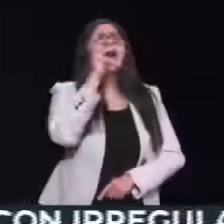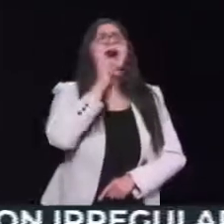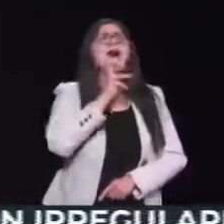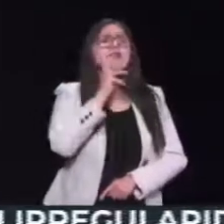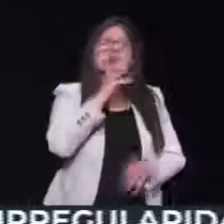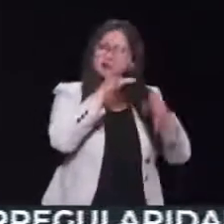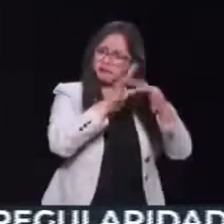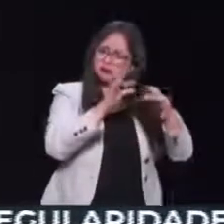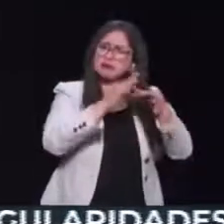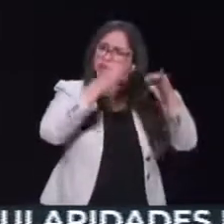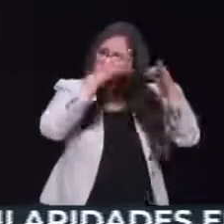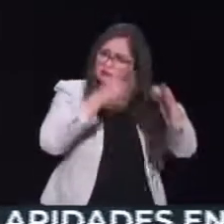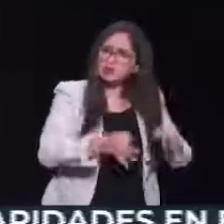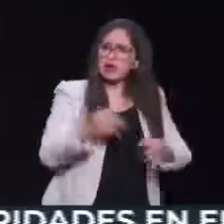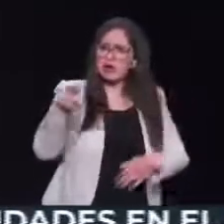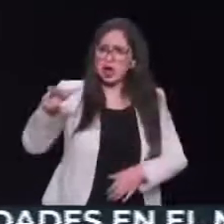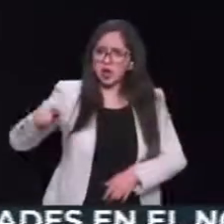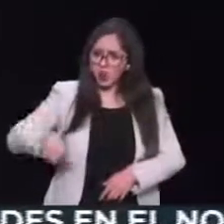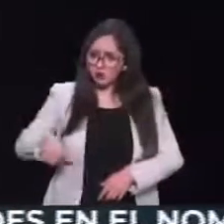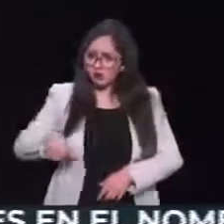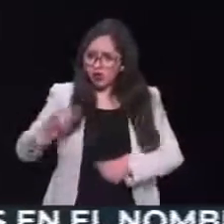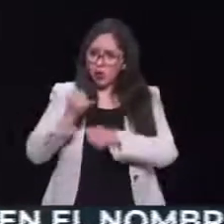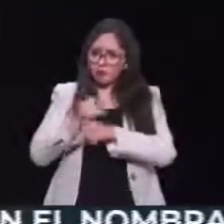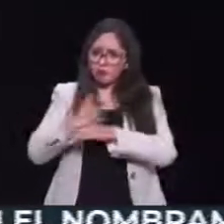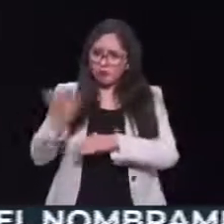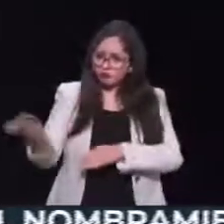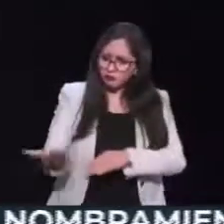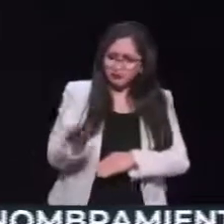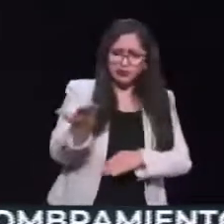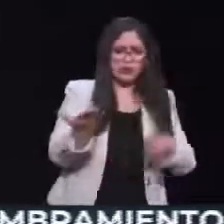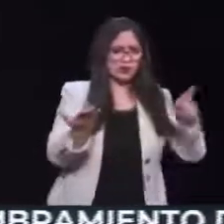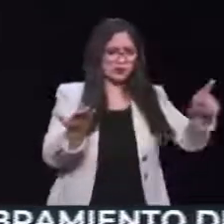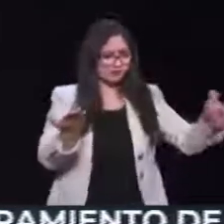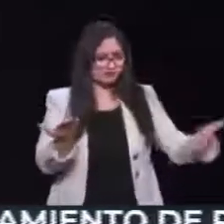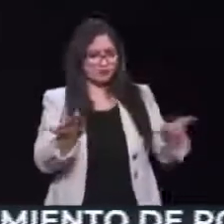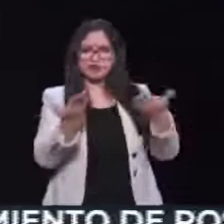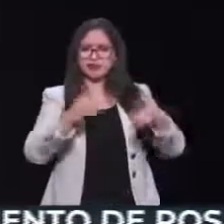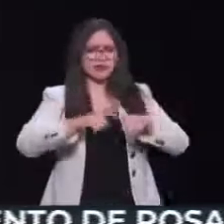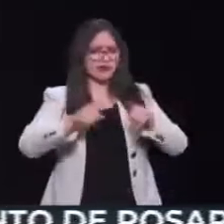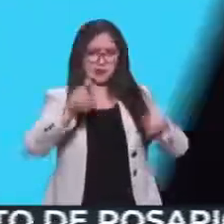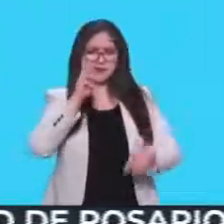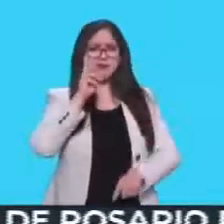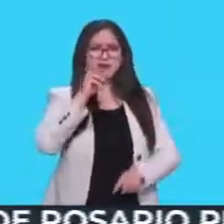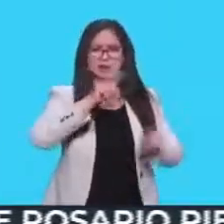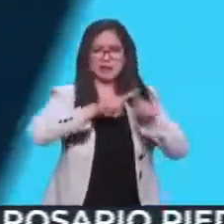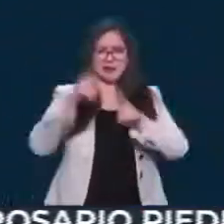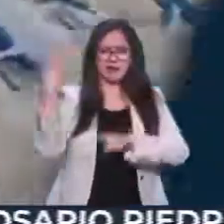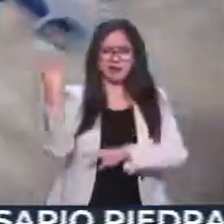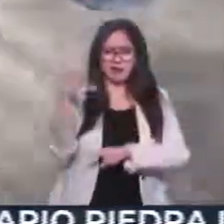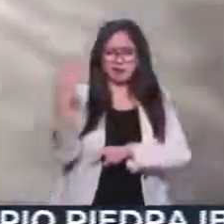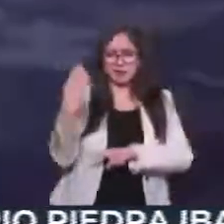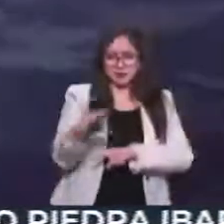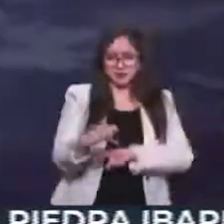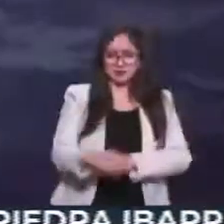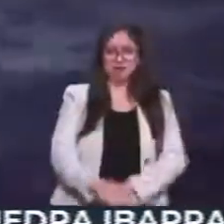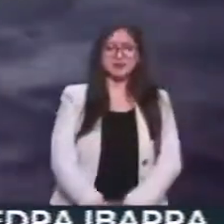coinciden con los datos de gobierno. Pero vamos a ver parte de los comentarios que se generaron.